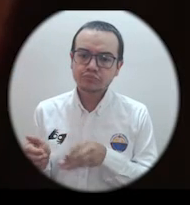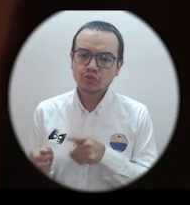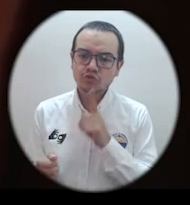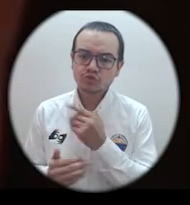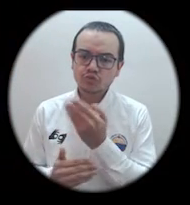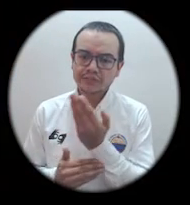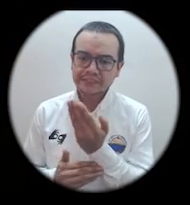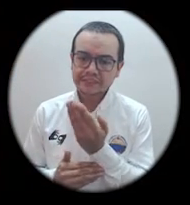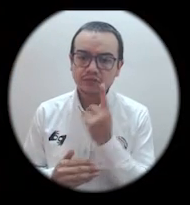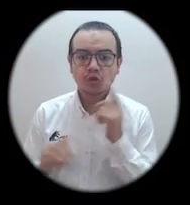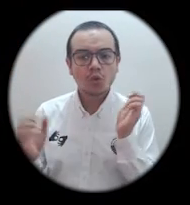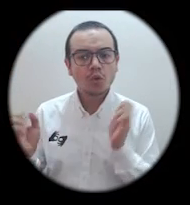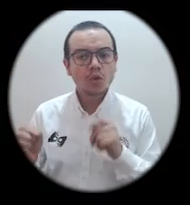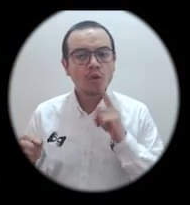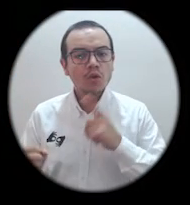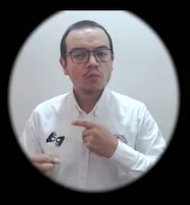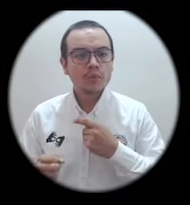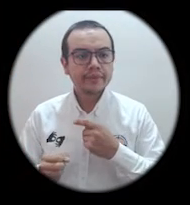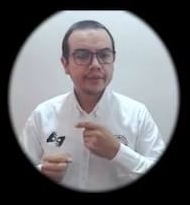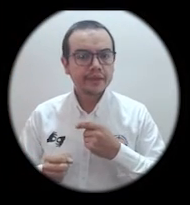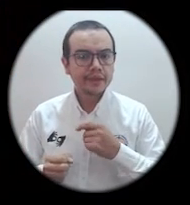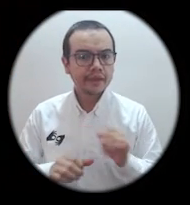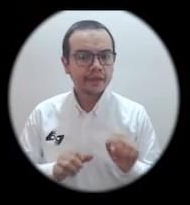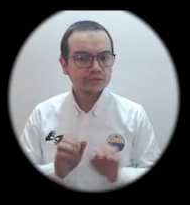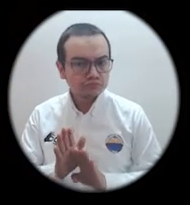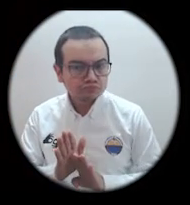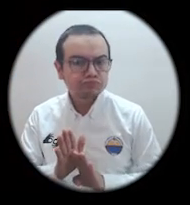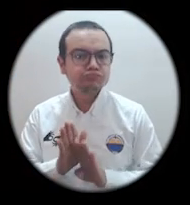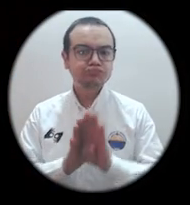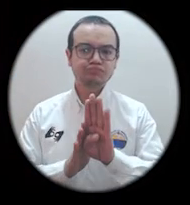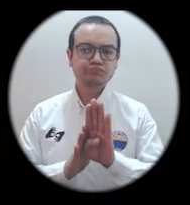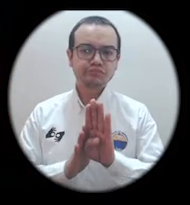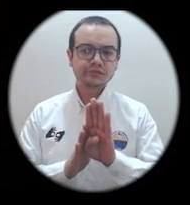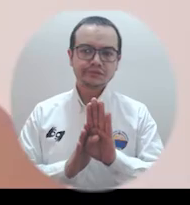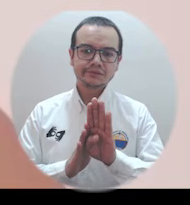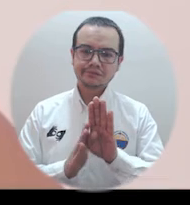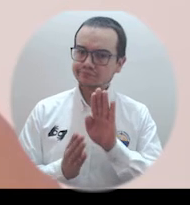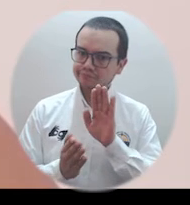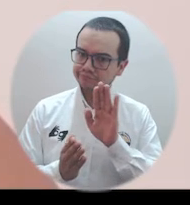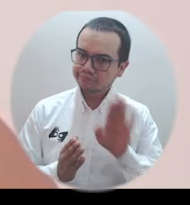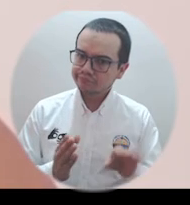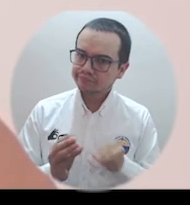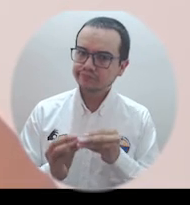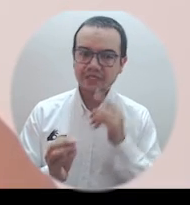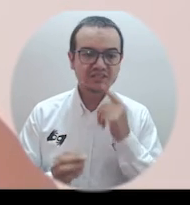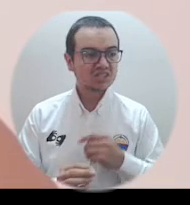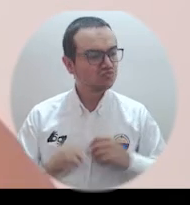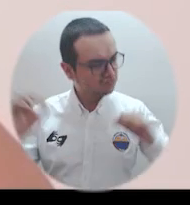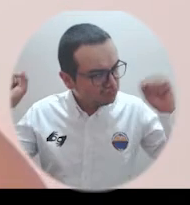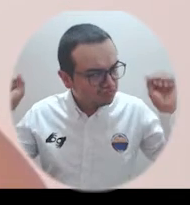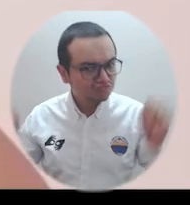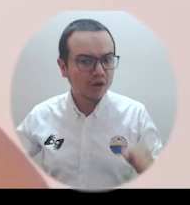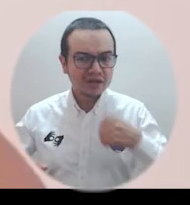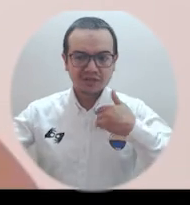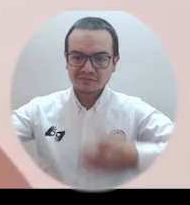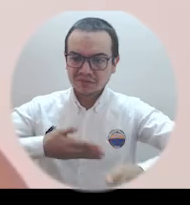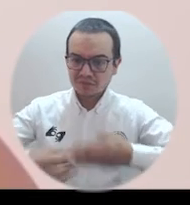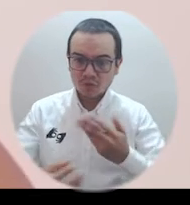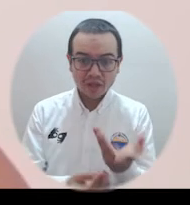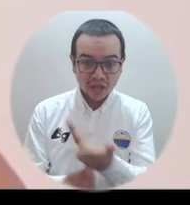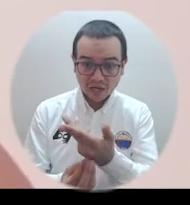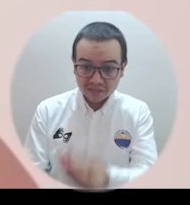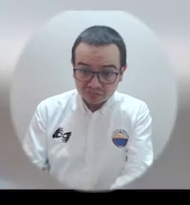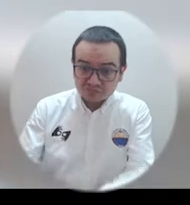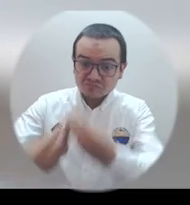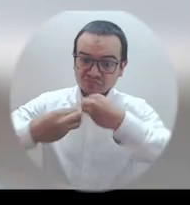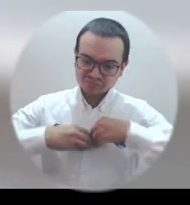programa de cine de la Universidad de Magdalena, podemos cambiar, podemos dar un paso más allá y poder decir, sí se puede, por medio del arte